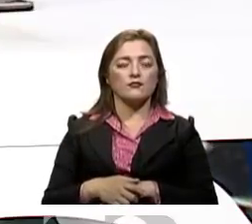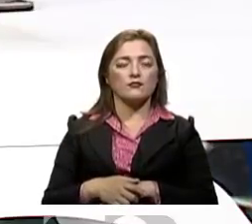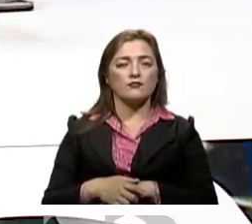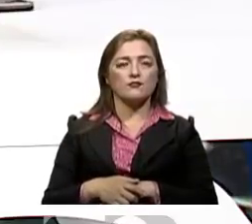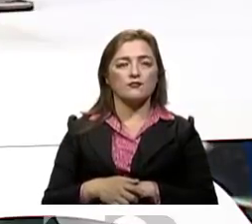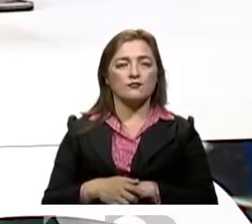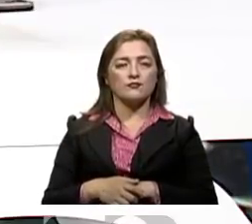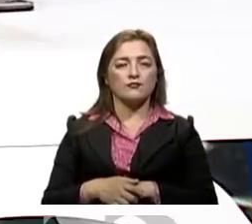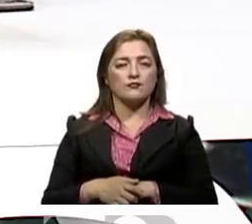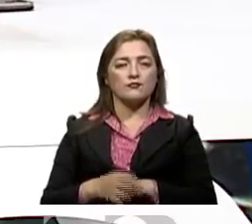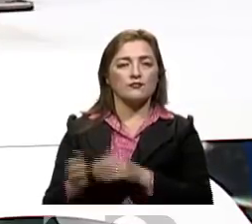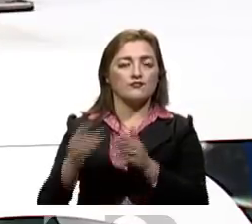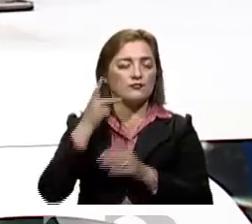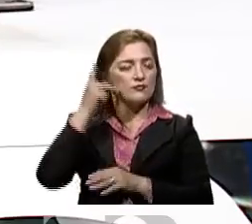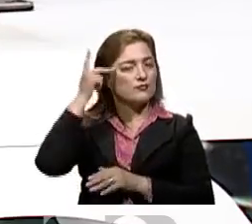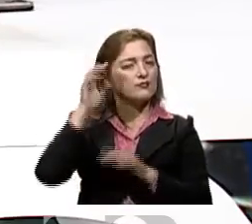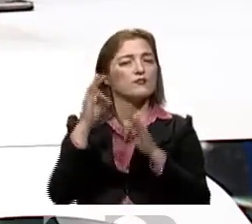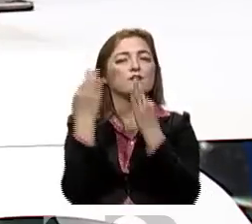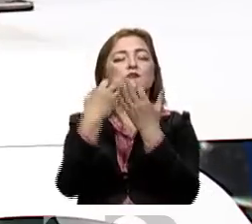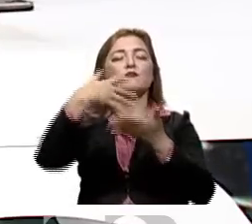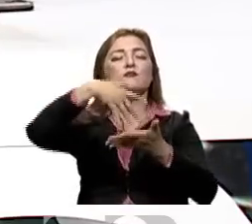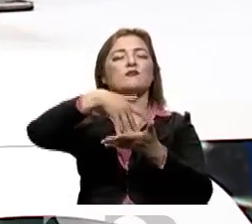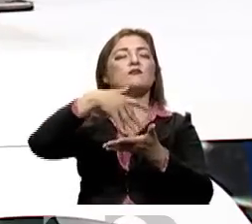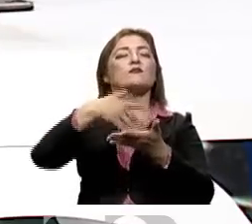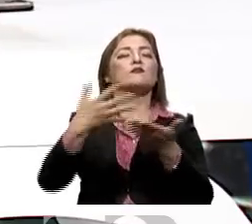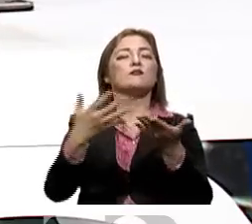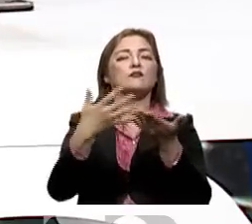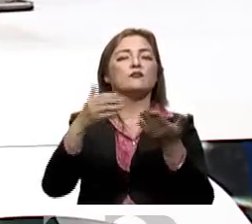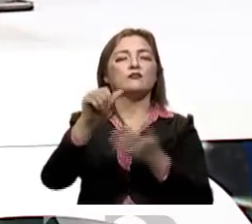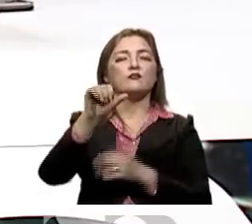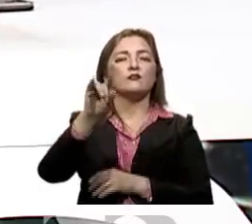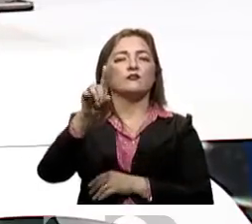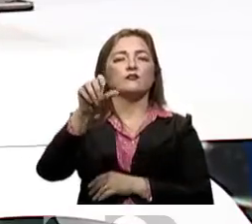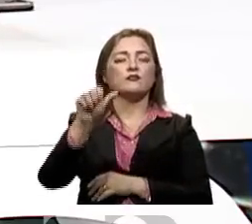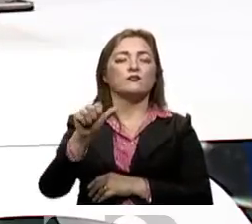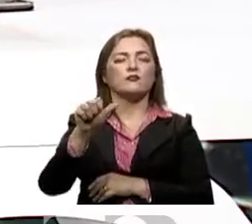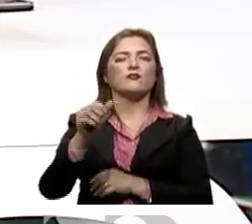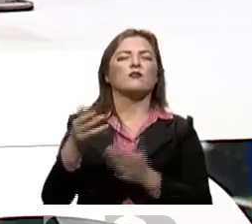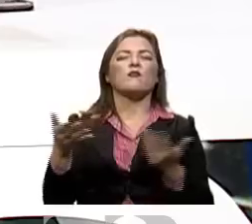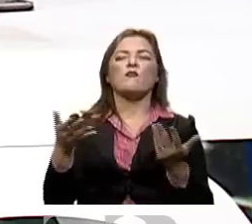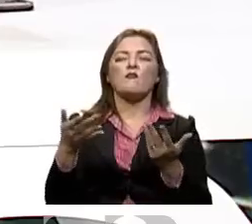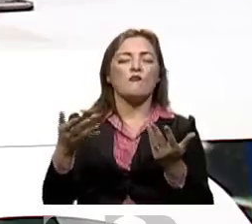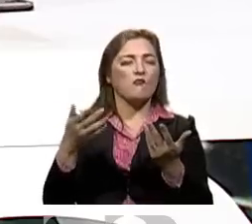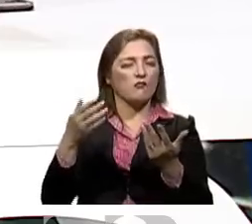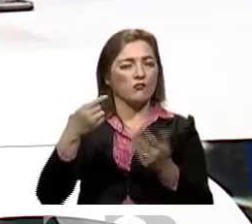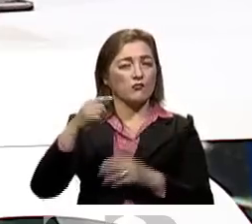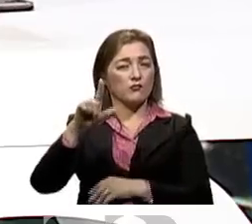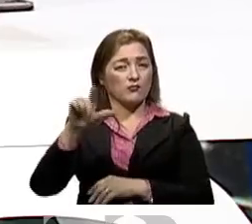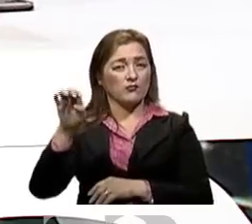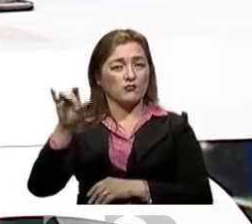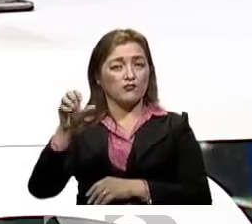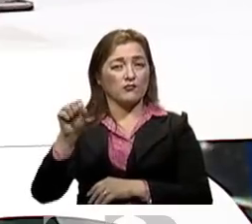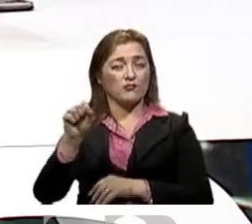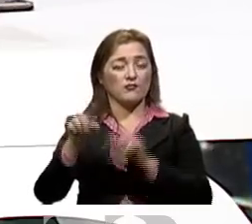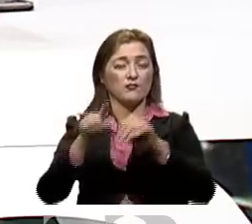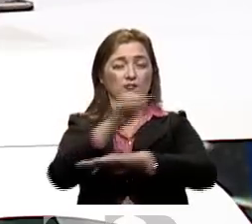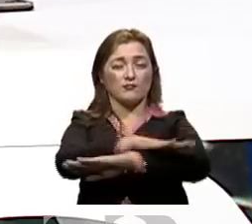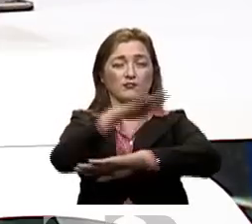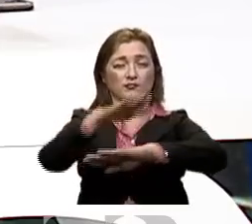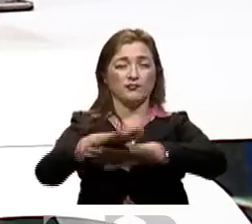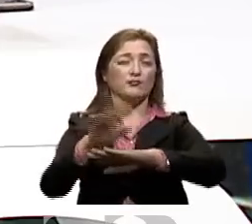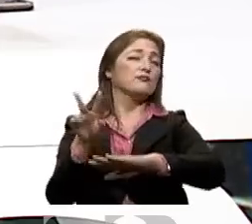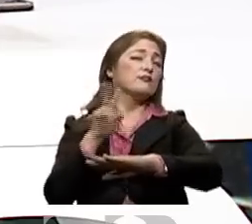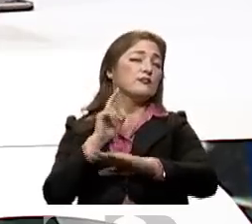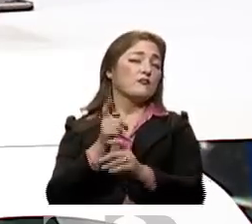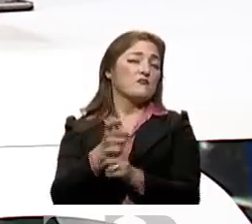Y bien, padres de familia de menores que estudian en la unidad educativa Aida Gallegos de Moncayo aseguran que algunos alumnos son víctimas de acoso